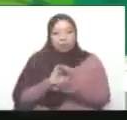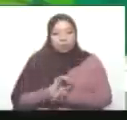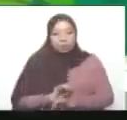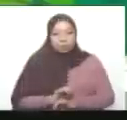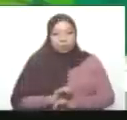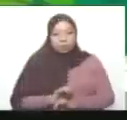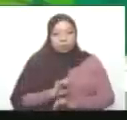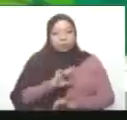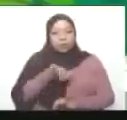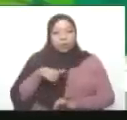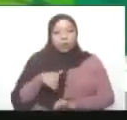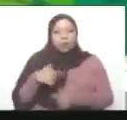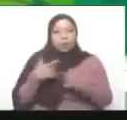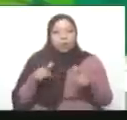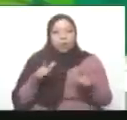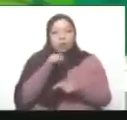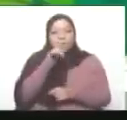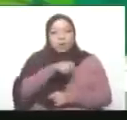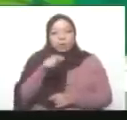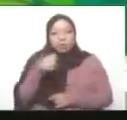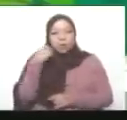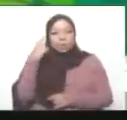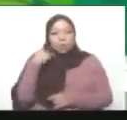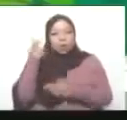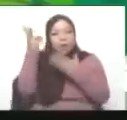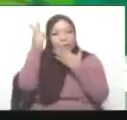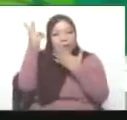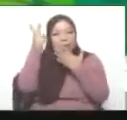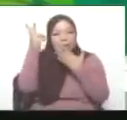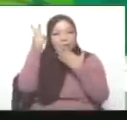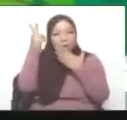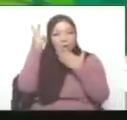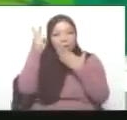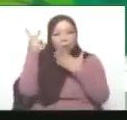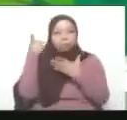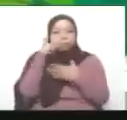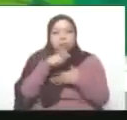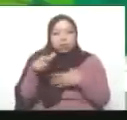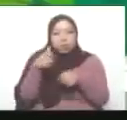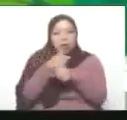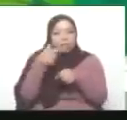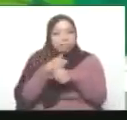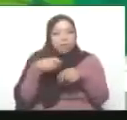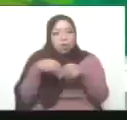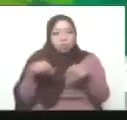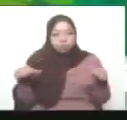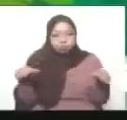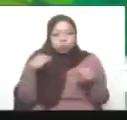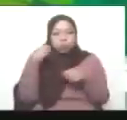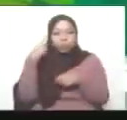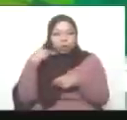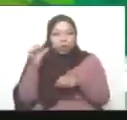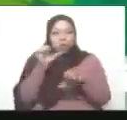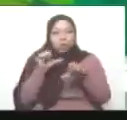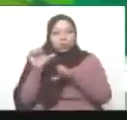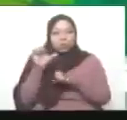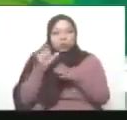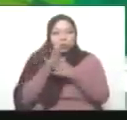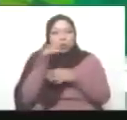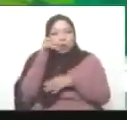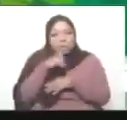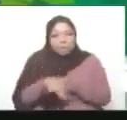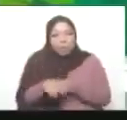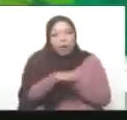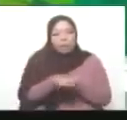nuestro ejército de mulato indios campesinos Criollos nuestro ejército de